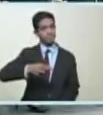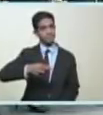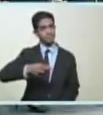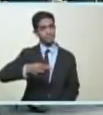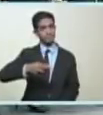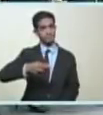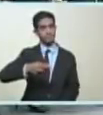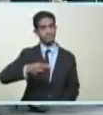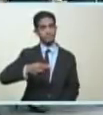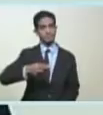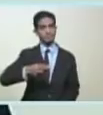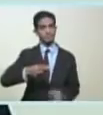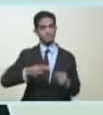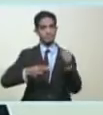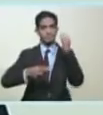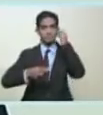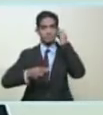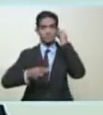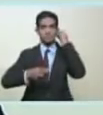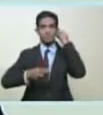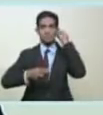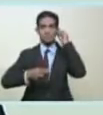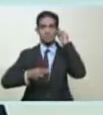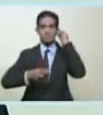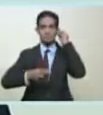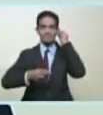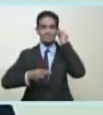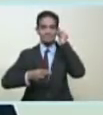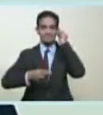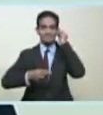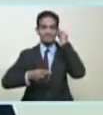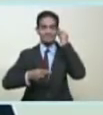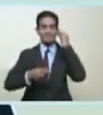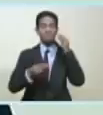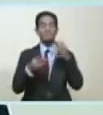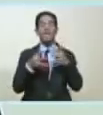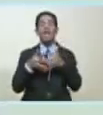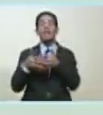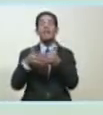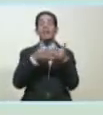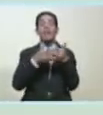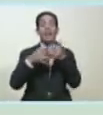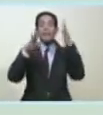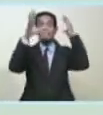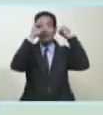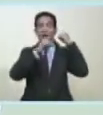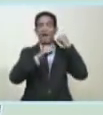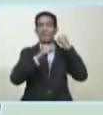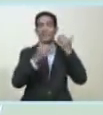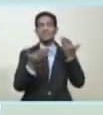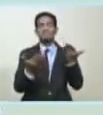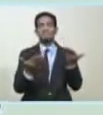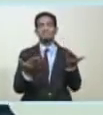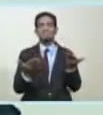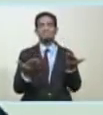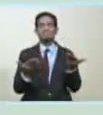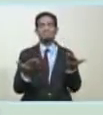Lo que ha hecho la embajada de Estados Unidos en Venezuela y el gobierno de Estados Unidos contra Venezuela no tiene nombre.